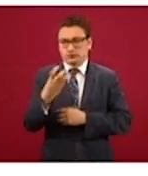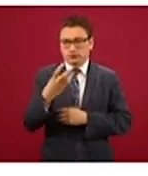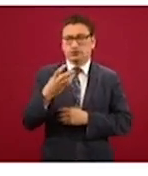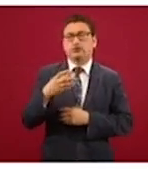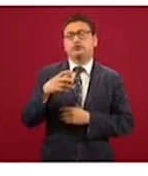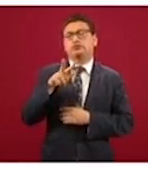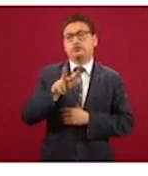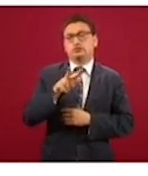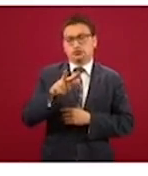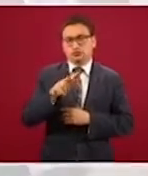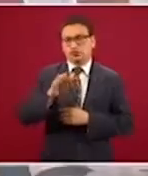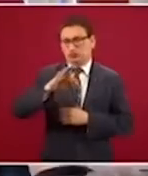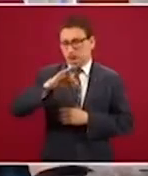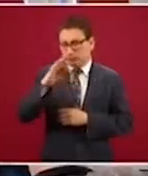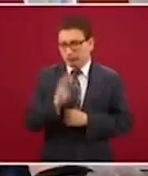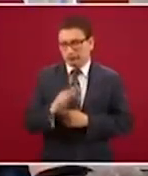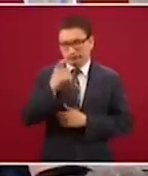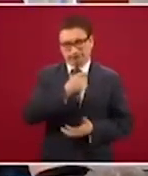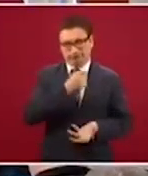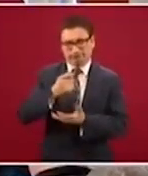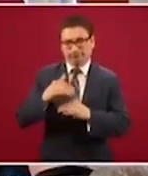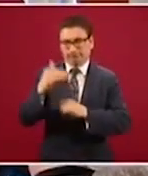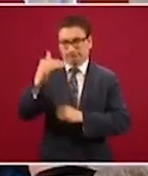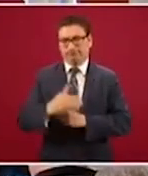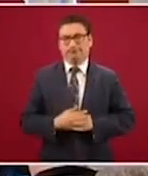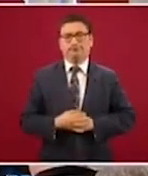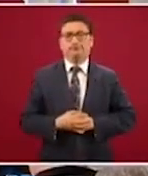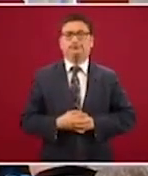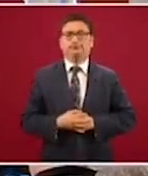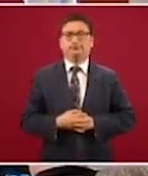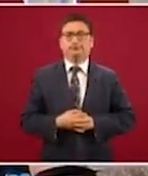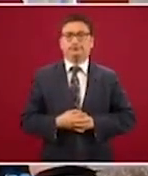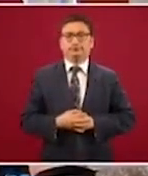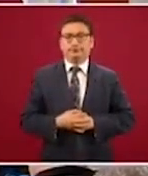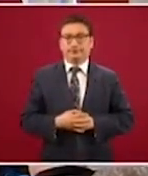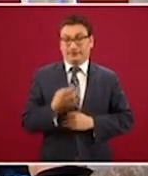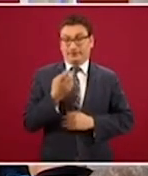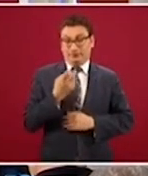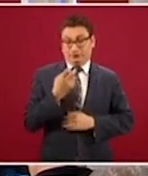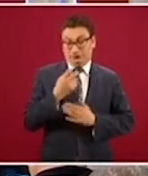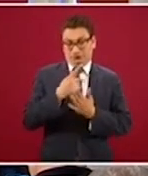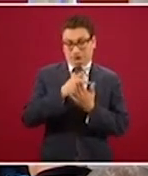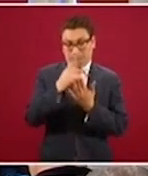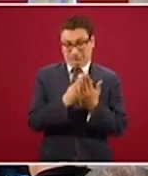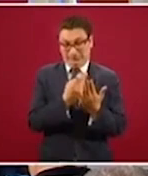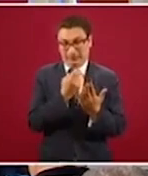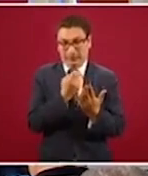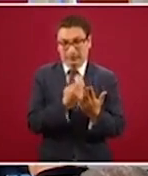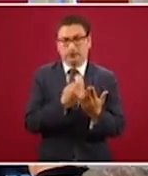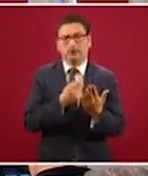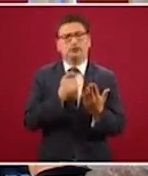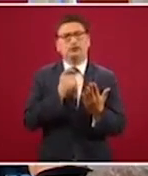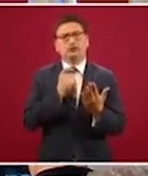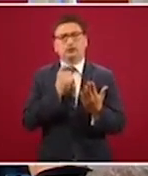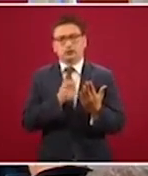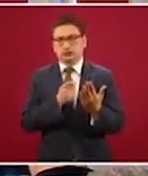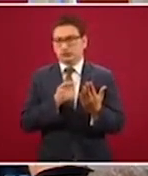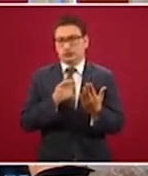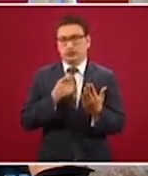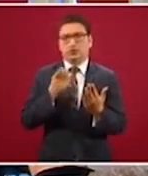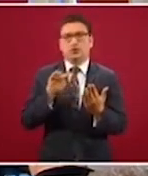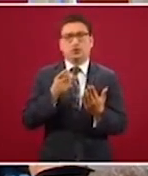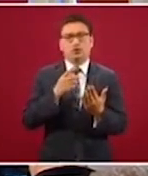318% de su presupuesto. Este programa cuenta, si me ayudan,